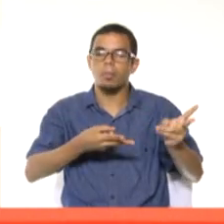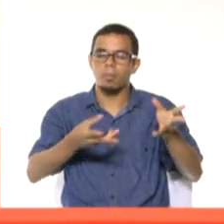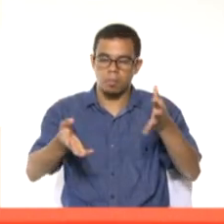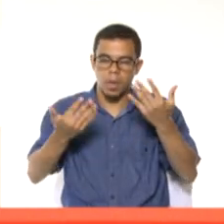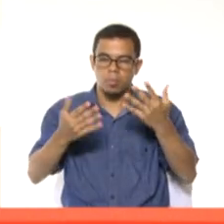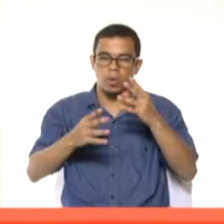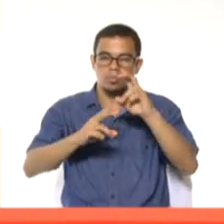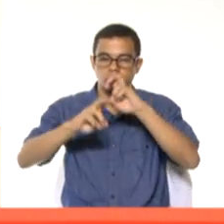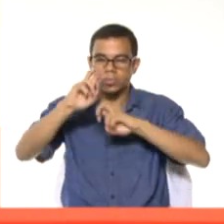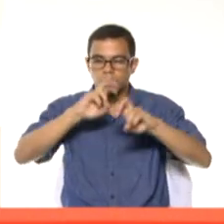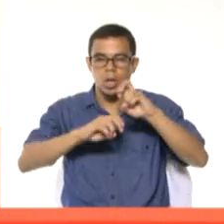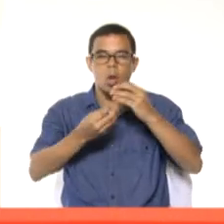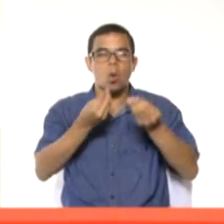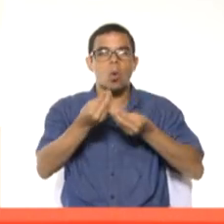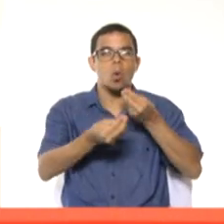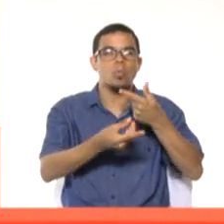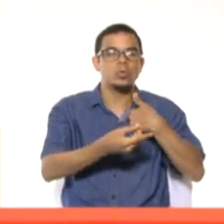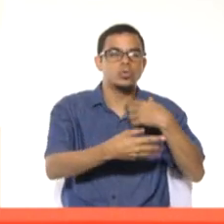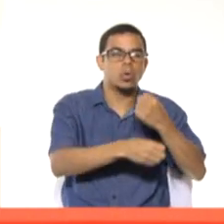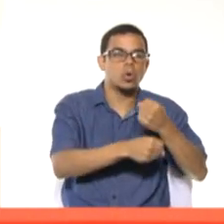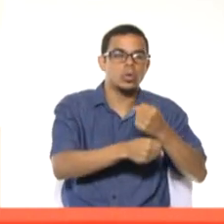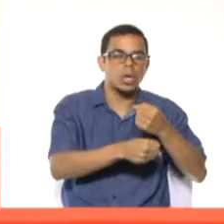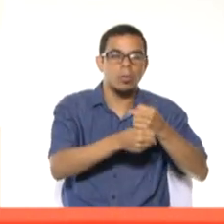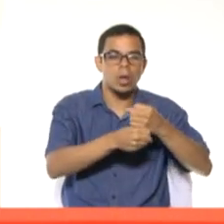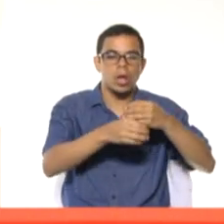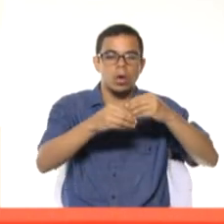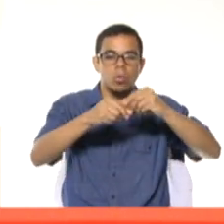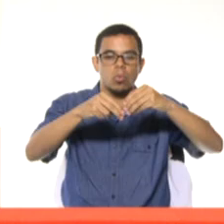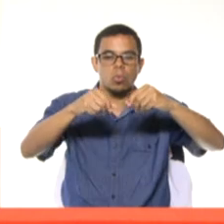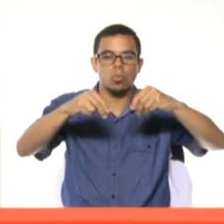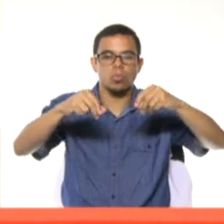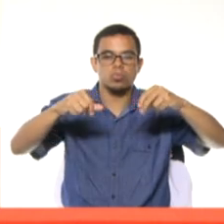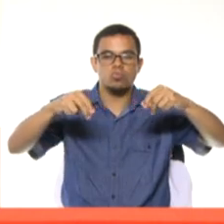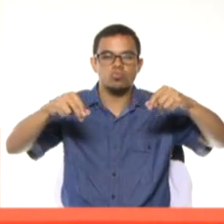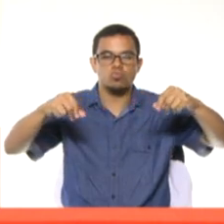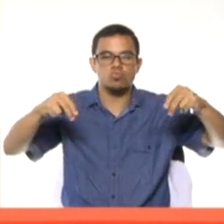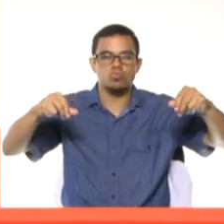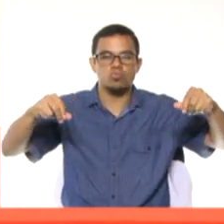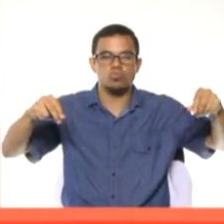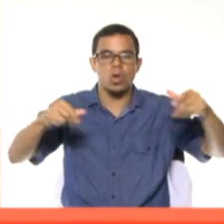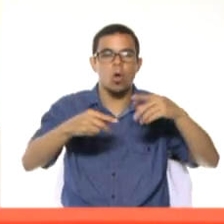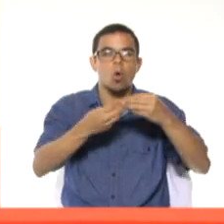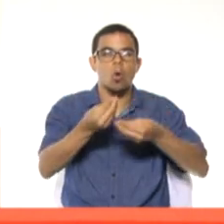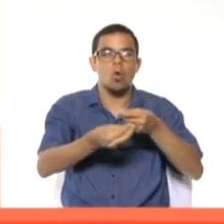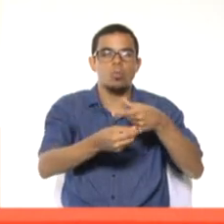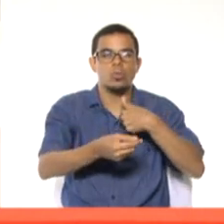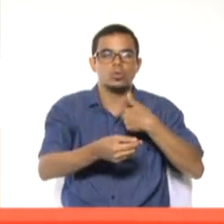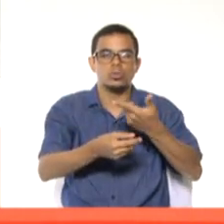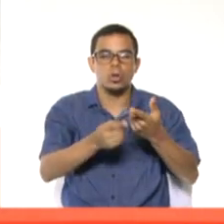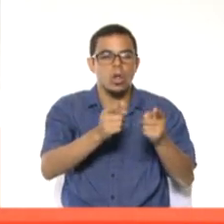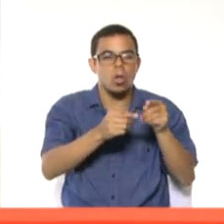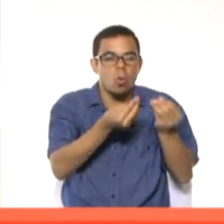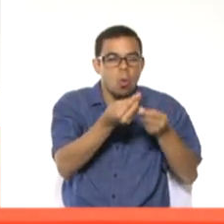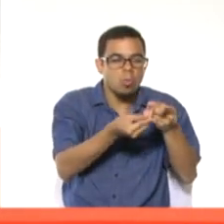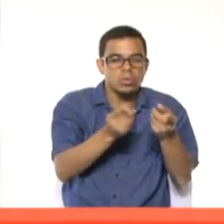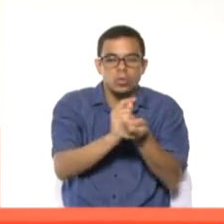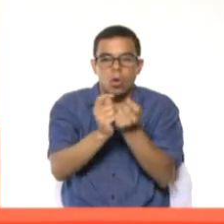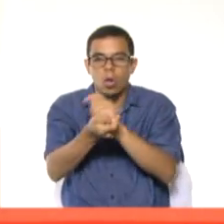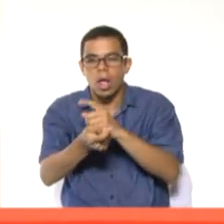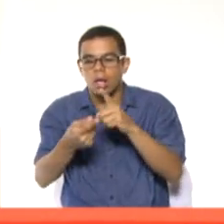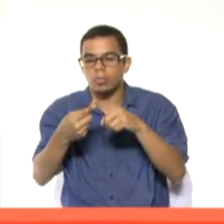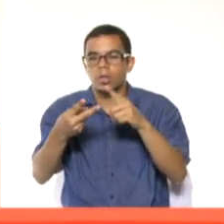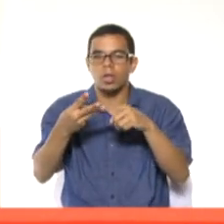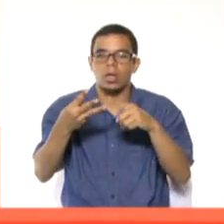investigando cómo se utiliza el suelo arenoso, cómo hago para fabricar del suelo arenoso a orgánico,